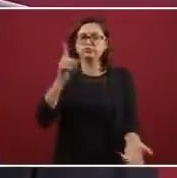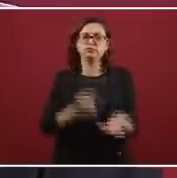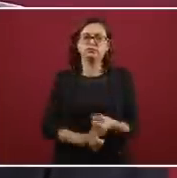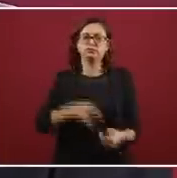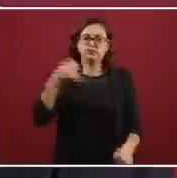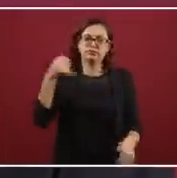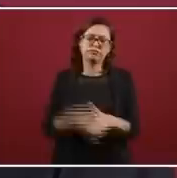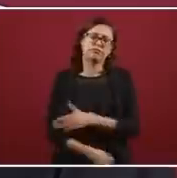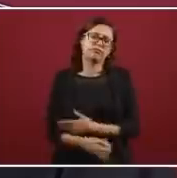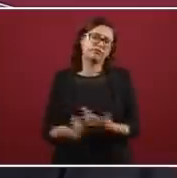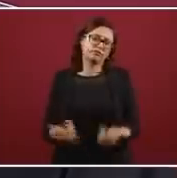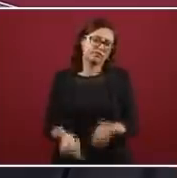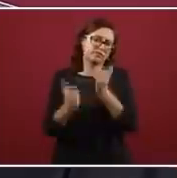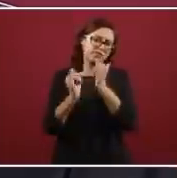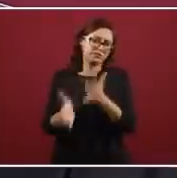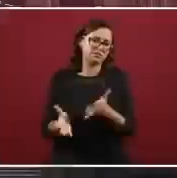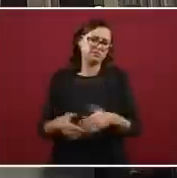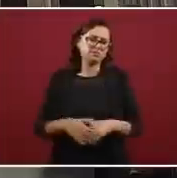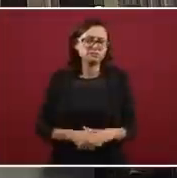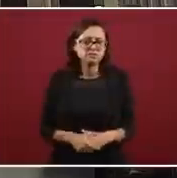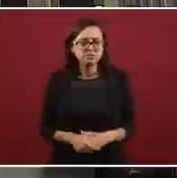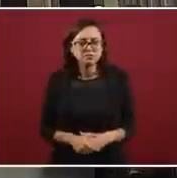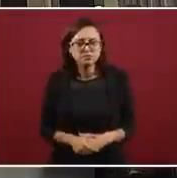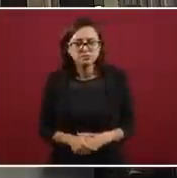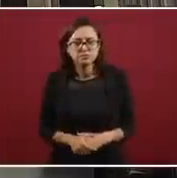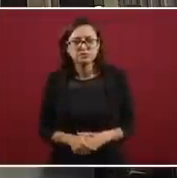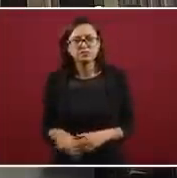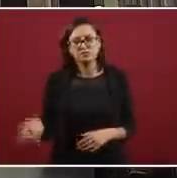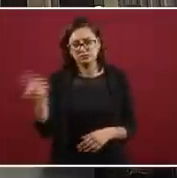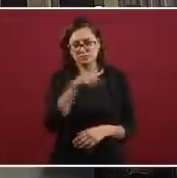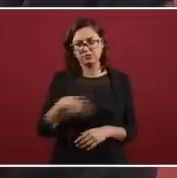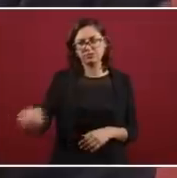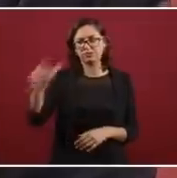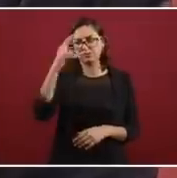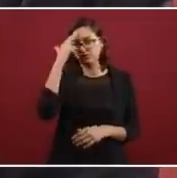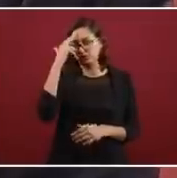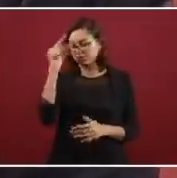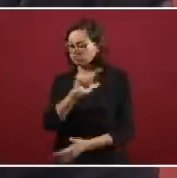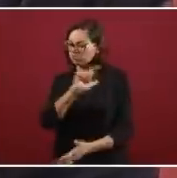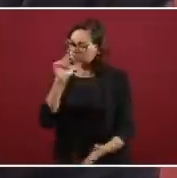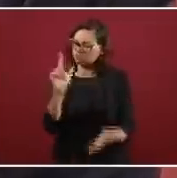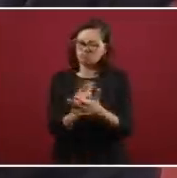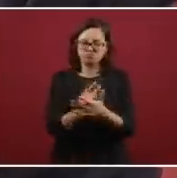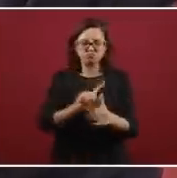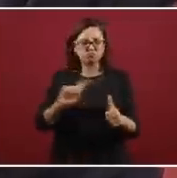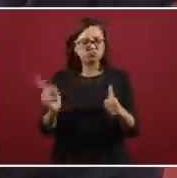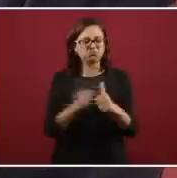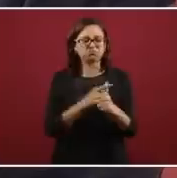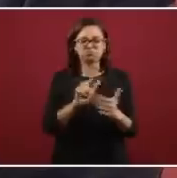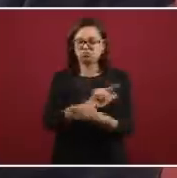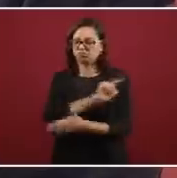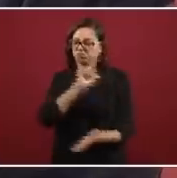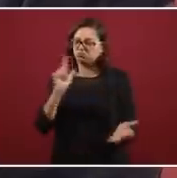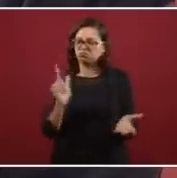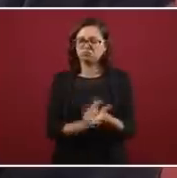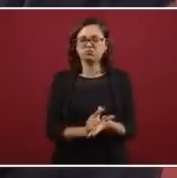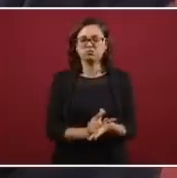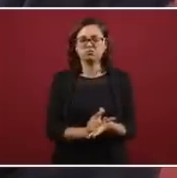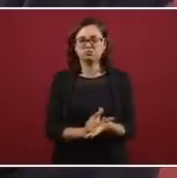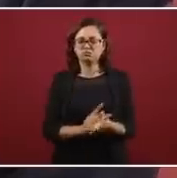¿Se acuerdan ustedes cómo se decía antes? La ley es la ley. Nadie